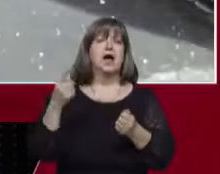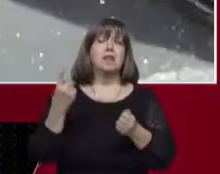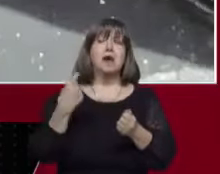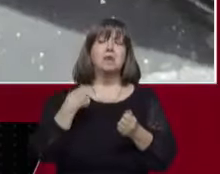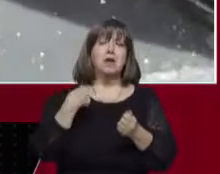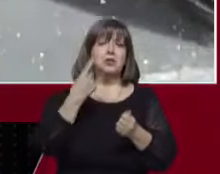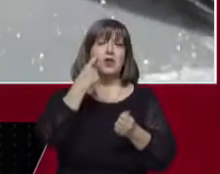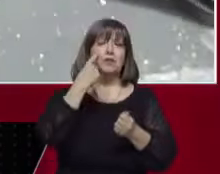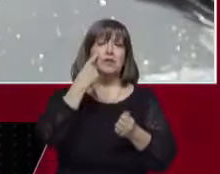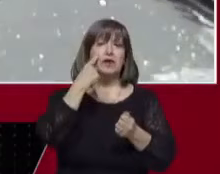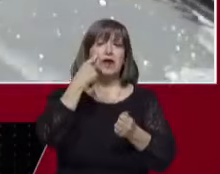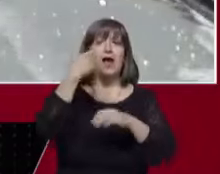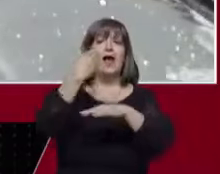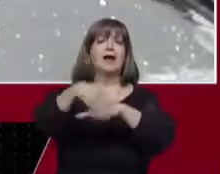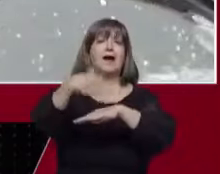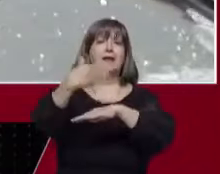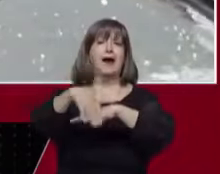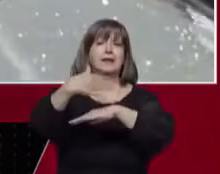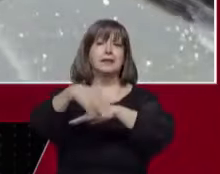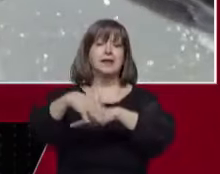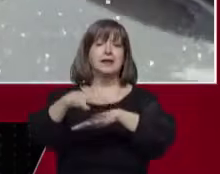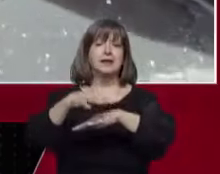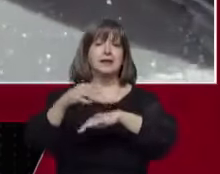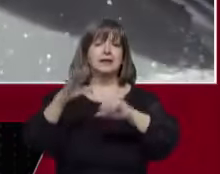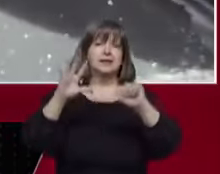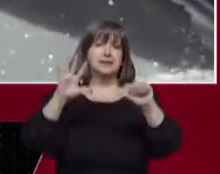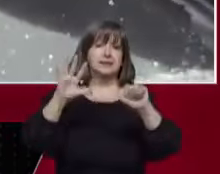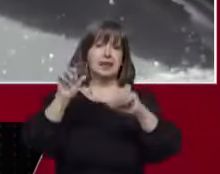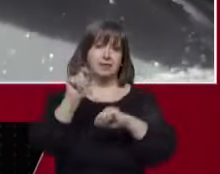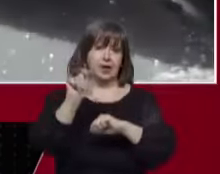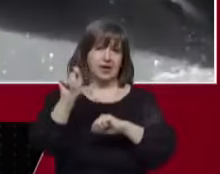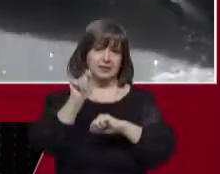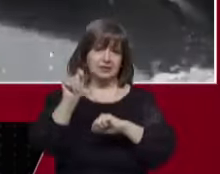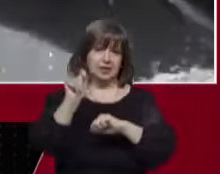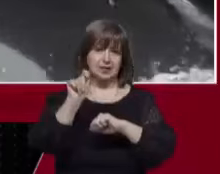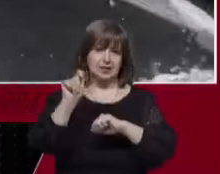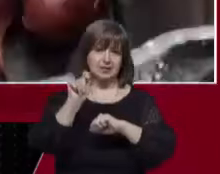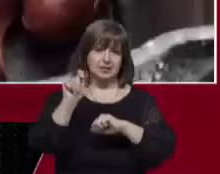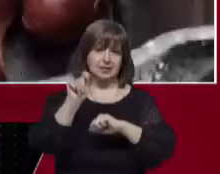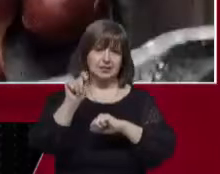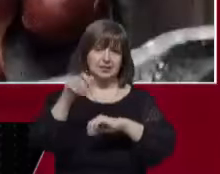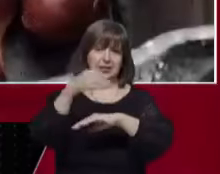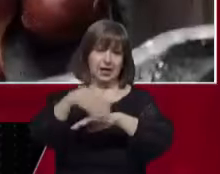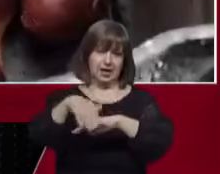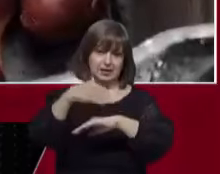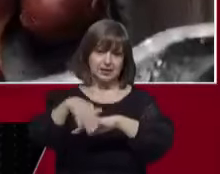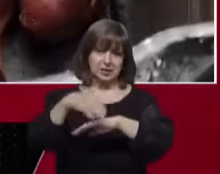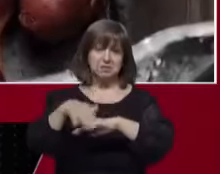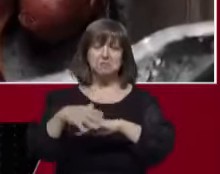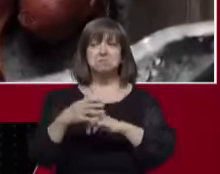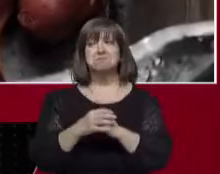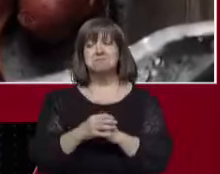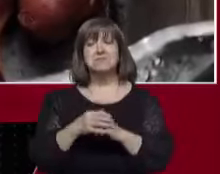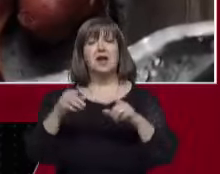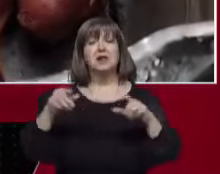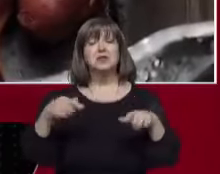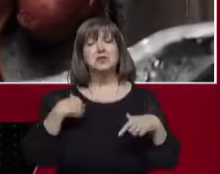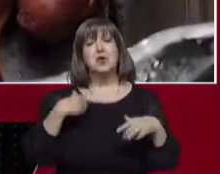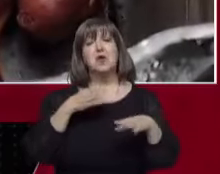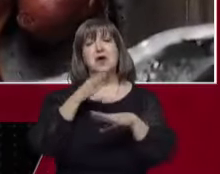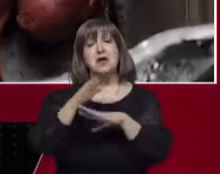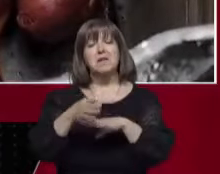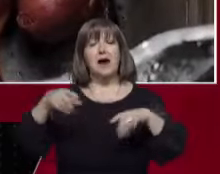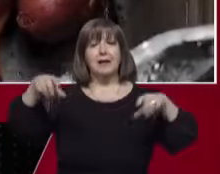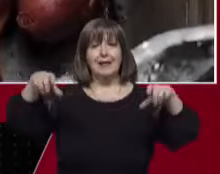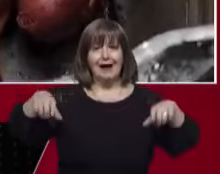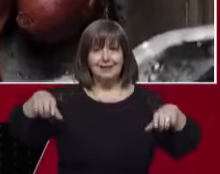calle. Durante 6 meses estuve en situación calle. Decía, vivía en una canchita de fútbol, teníamos un sillón que nos habían traído, ahí dormíamos, ahí era